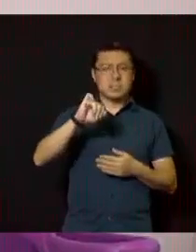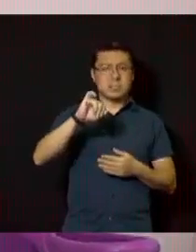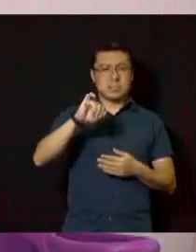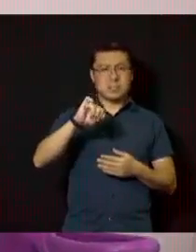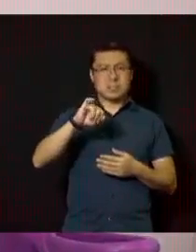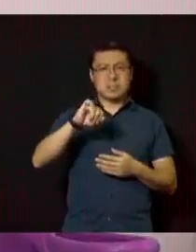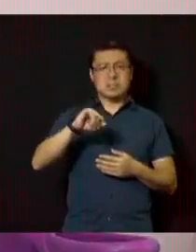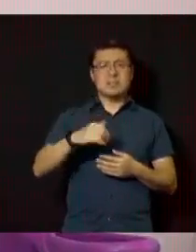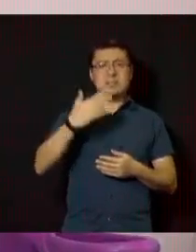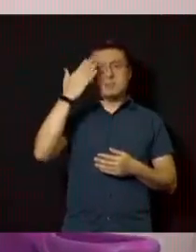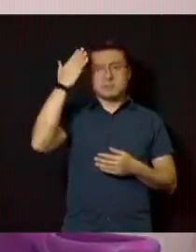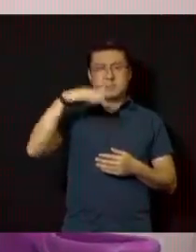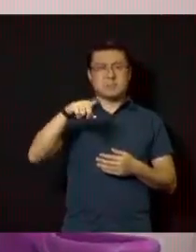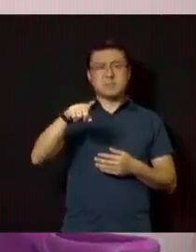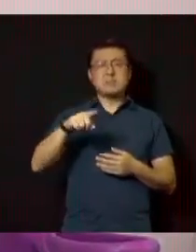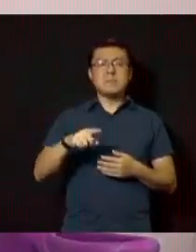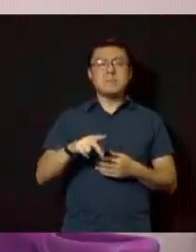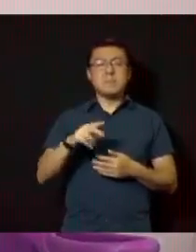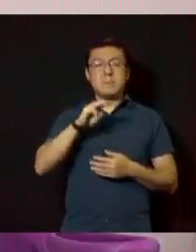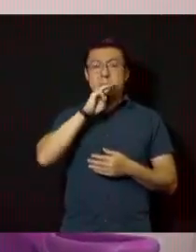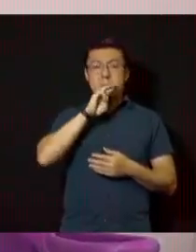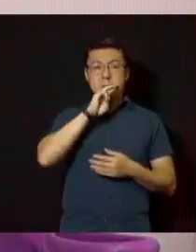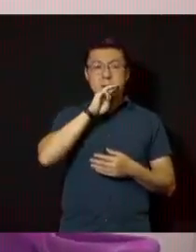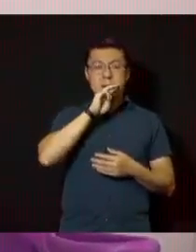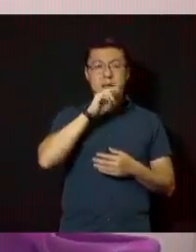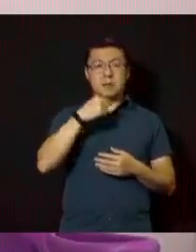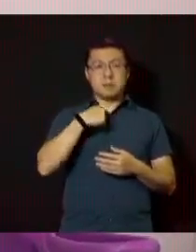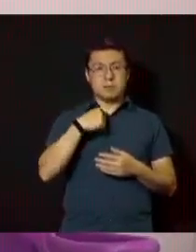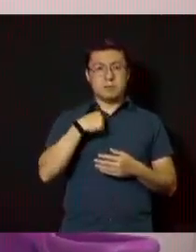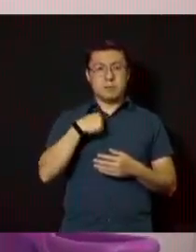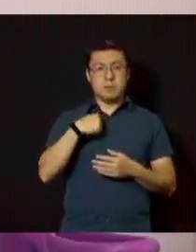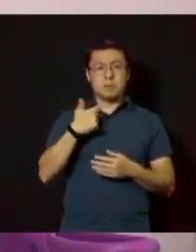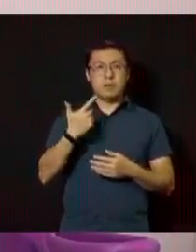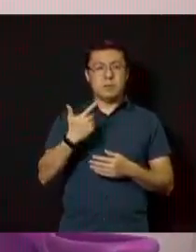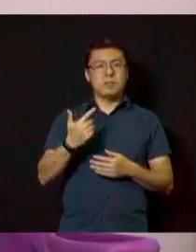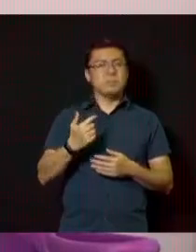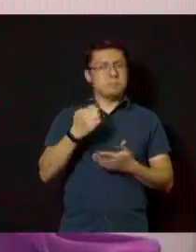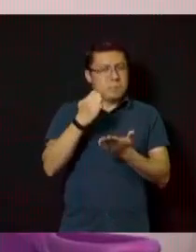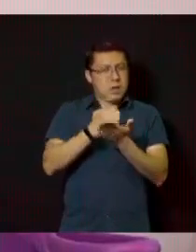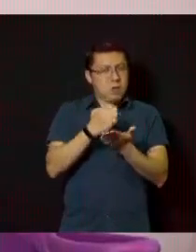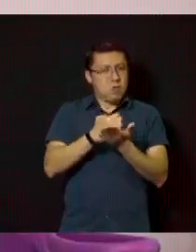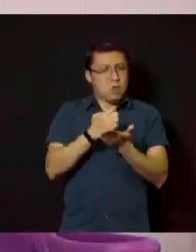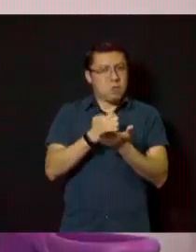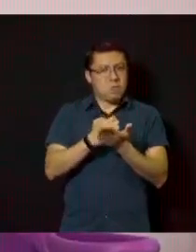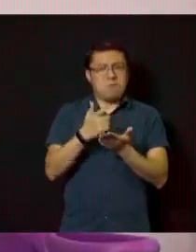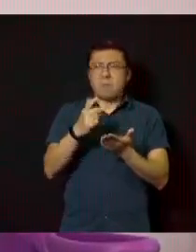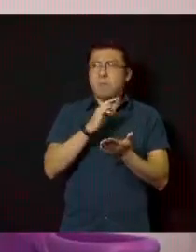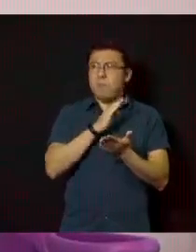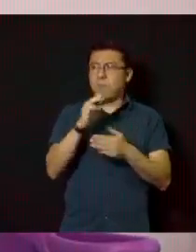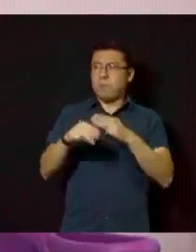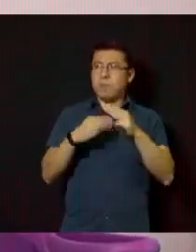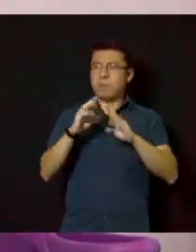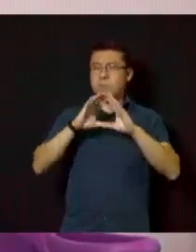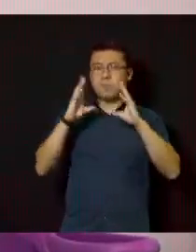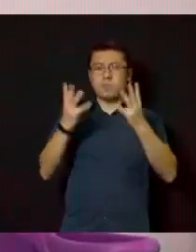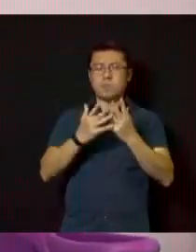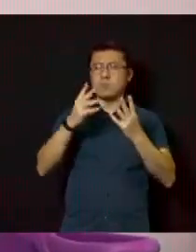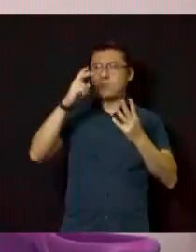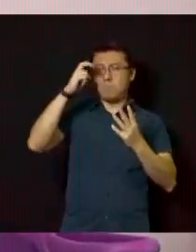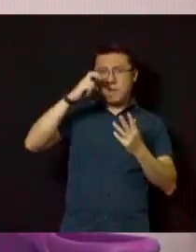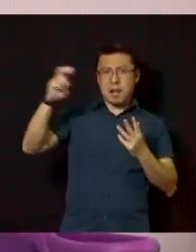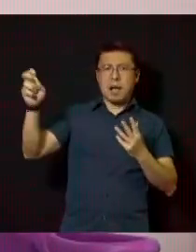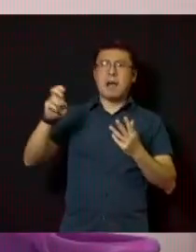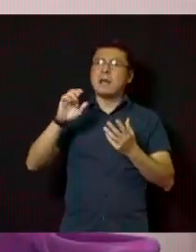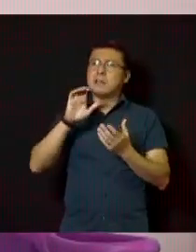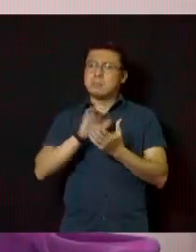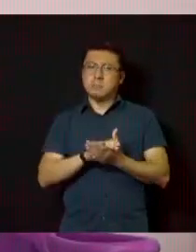está pasando, el poder ser mamá presente con la tranquilidad económica, de poder viajar por el mundo con mi esposo y con mi hija,